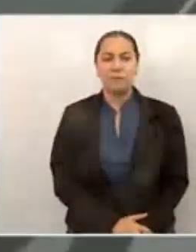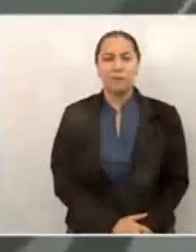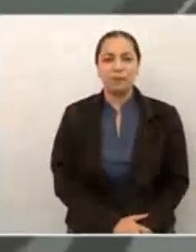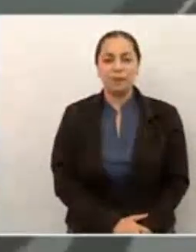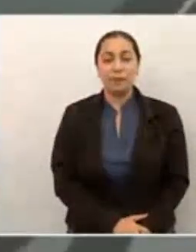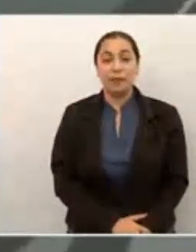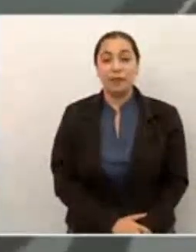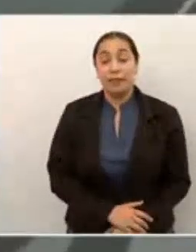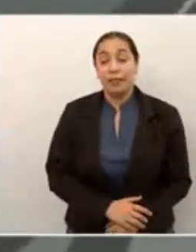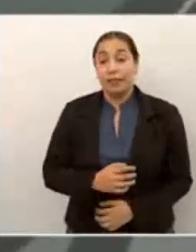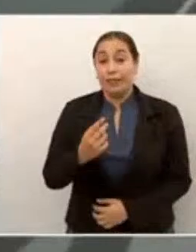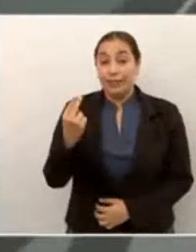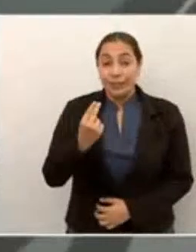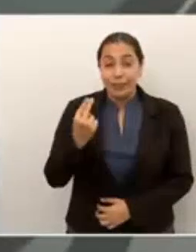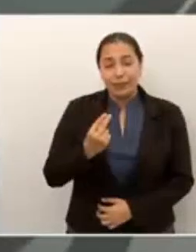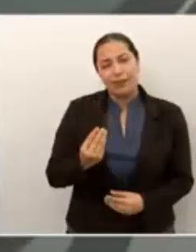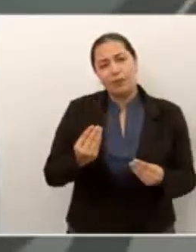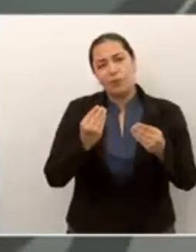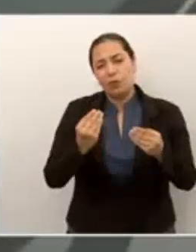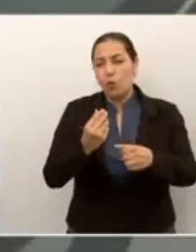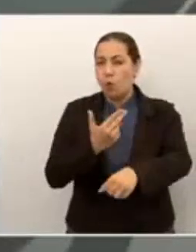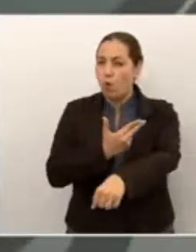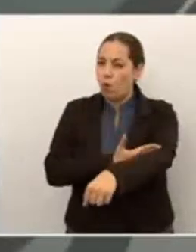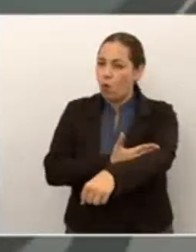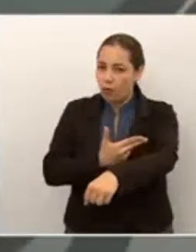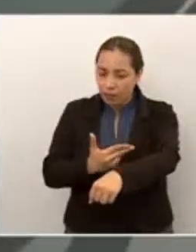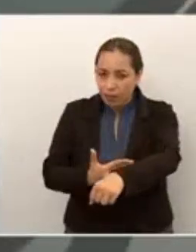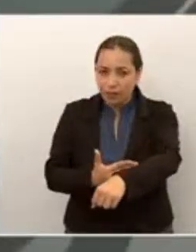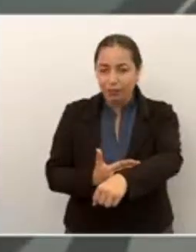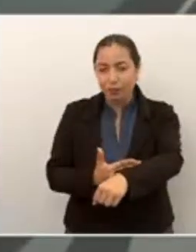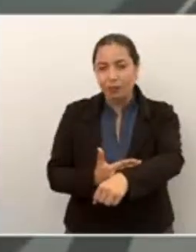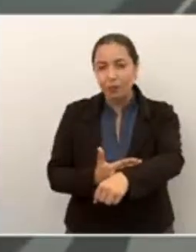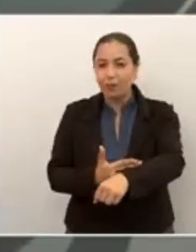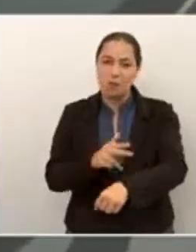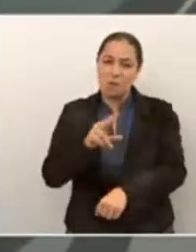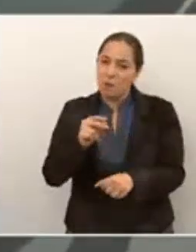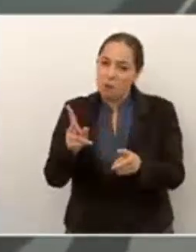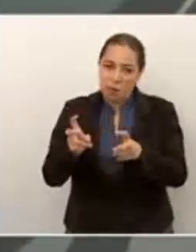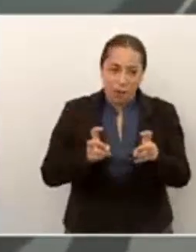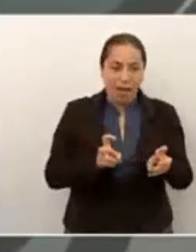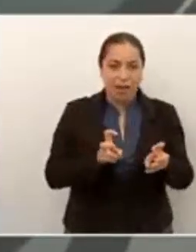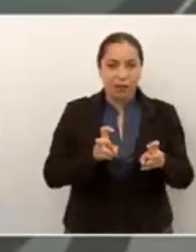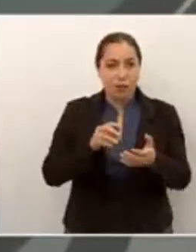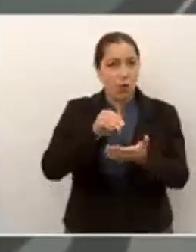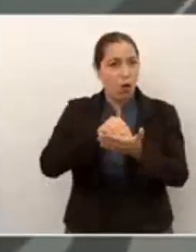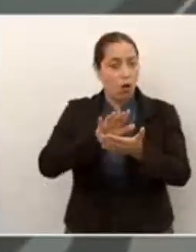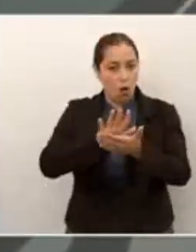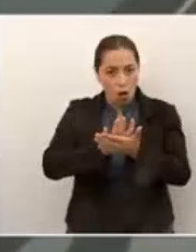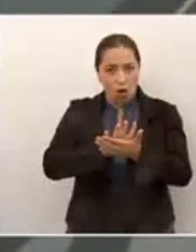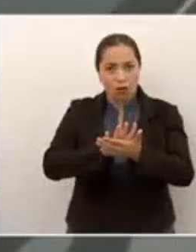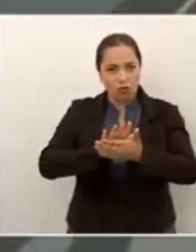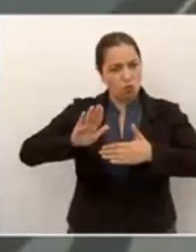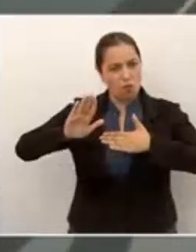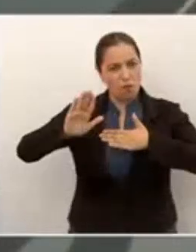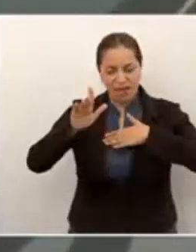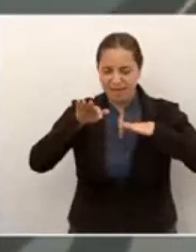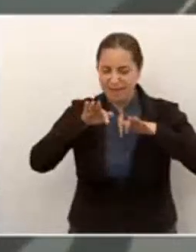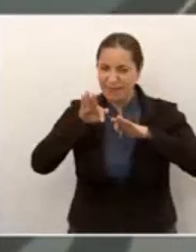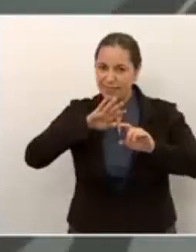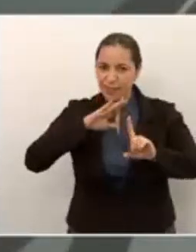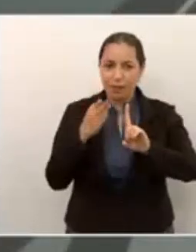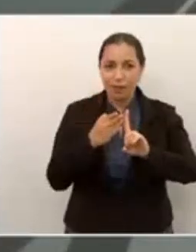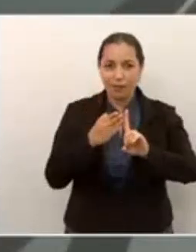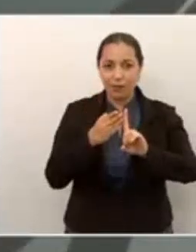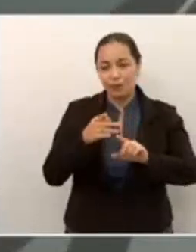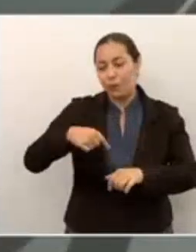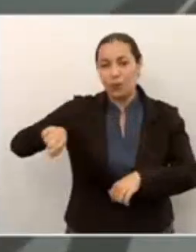Se requiere mucha honestidad, honradez, compromiso con el trabajo que hacemos todos